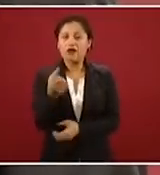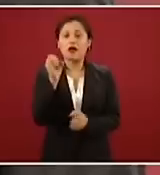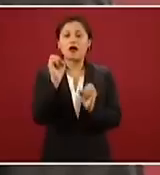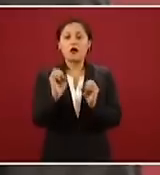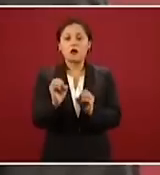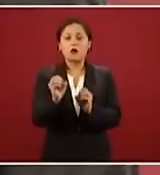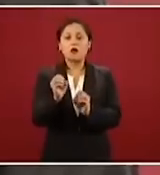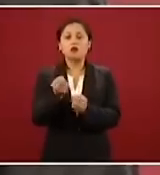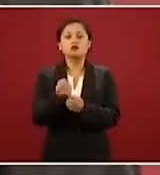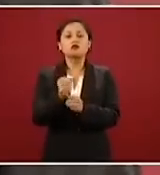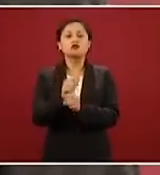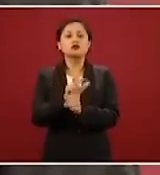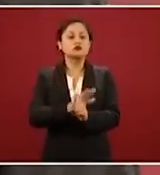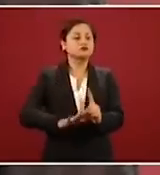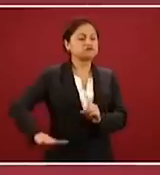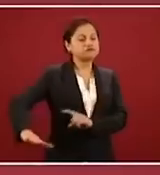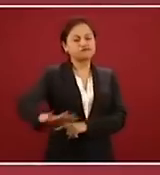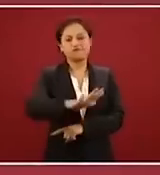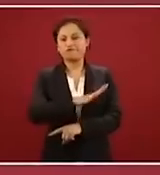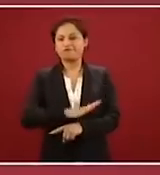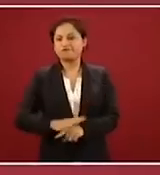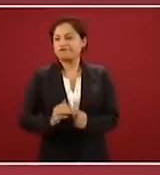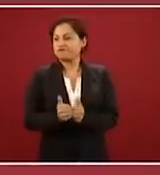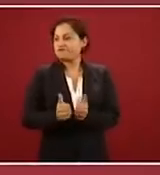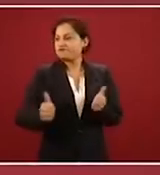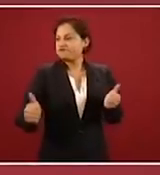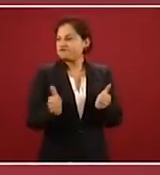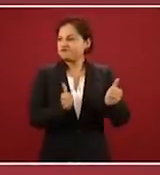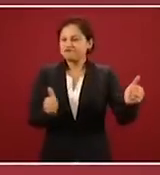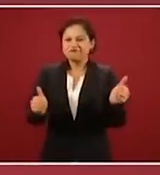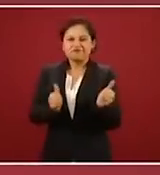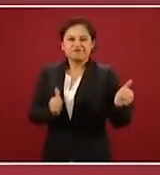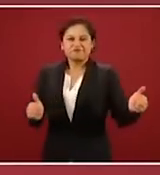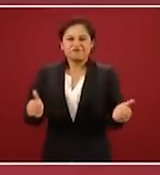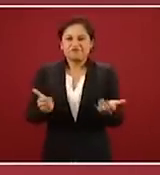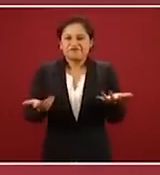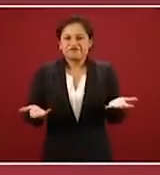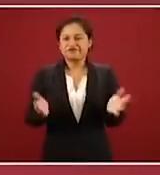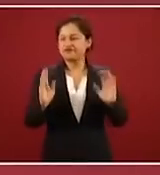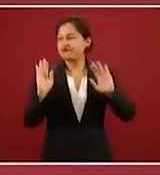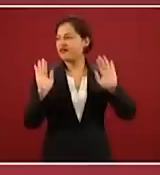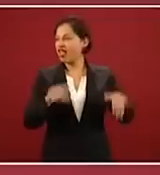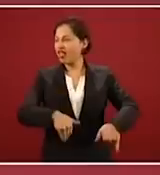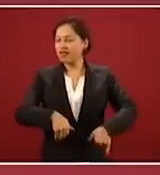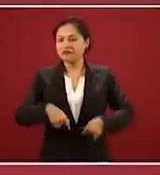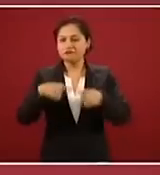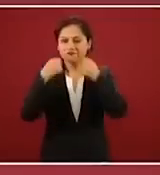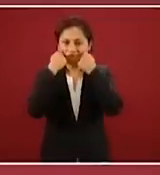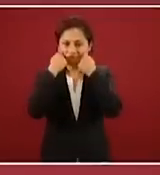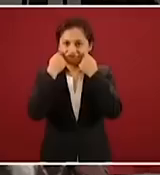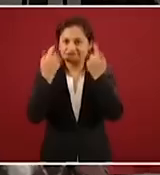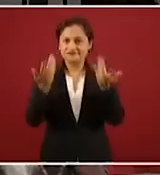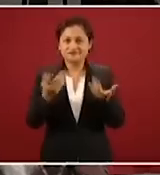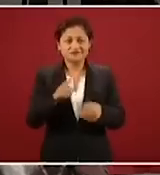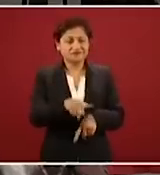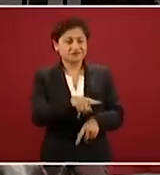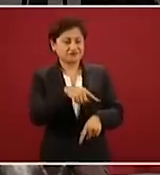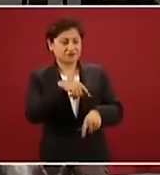en lo suyo, y no le importa lo que suceda al